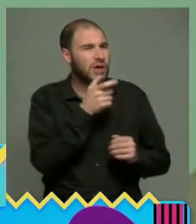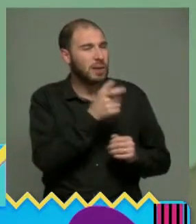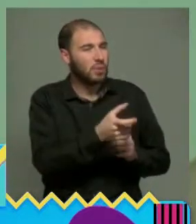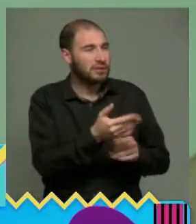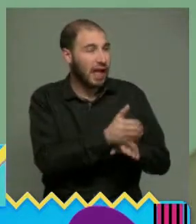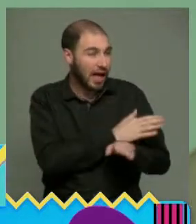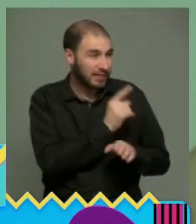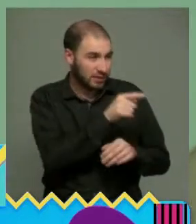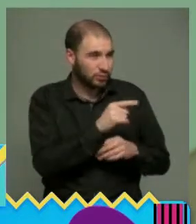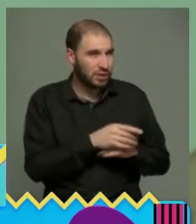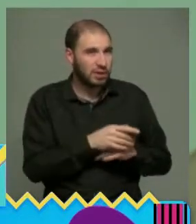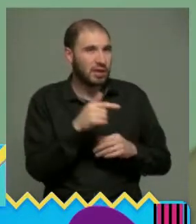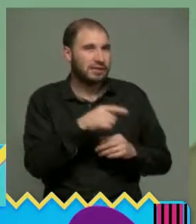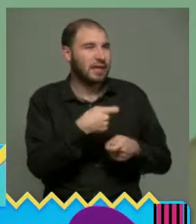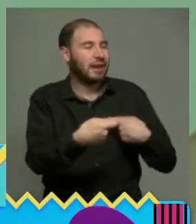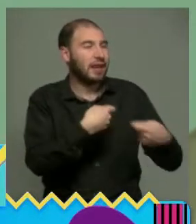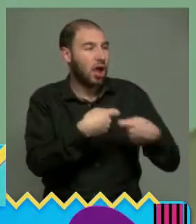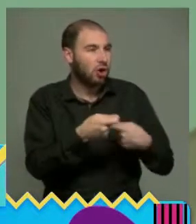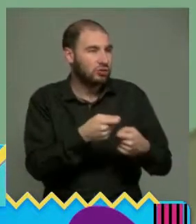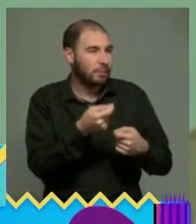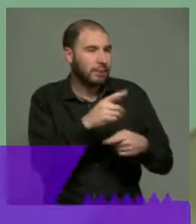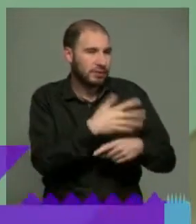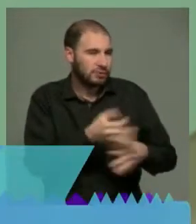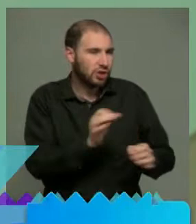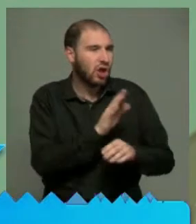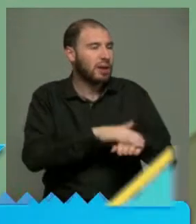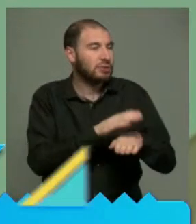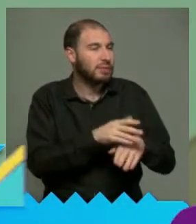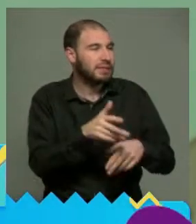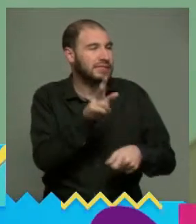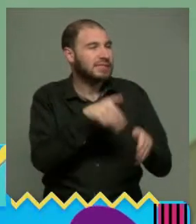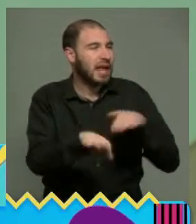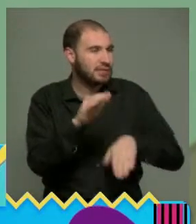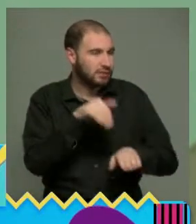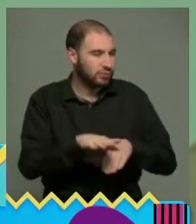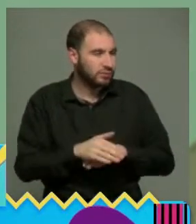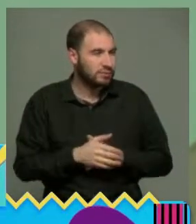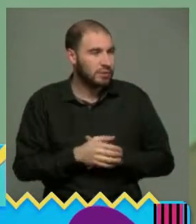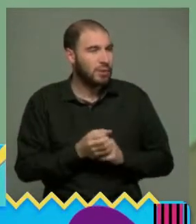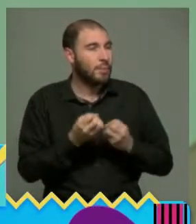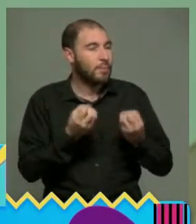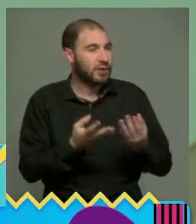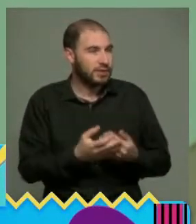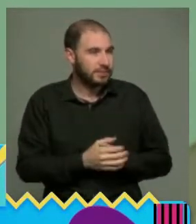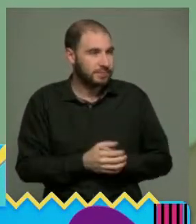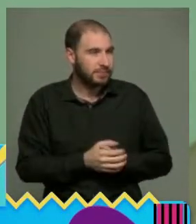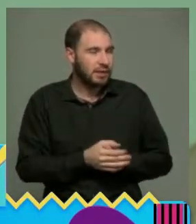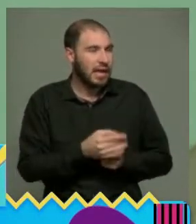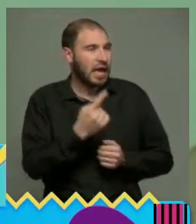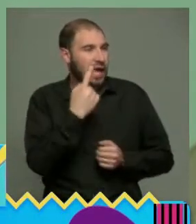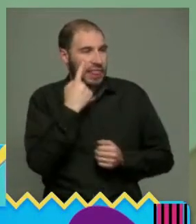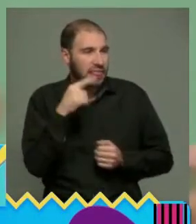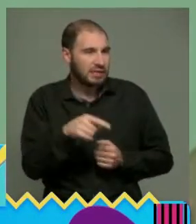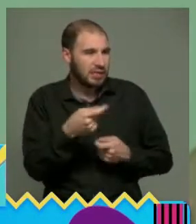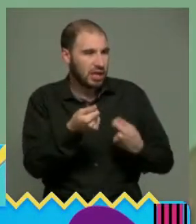pregunta anterior, de que no es un negocio para nadie hacerse cargo del tránsito, ¿cierto? Porque si los intendentes lo